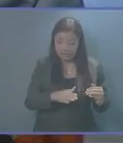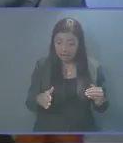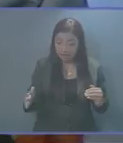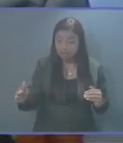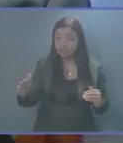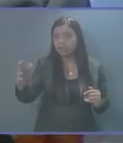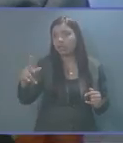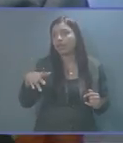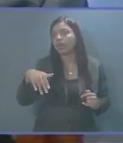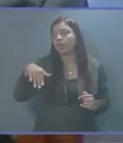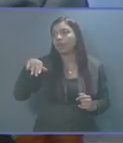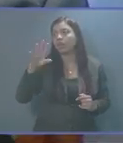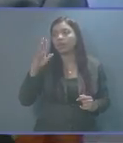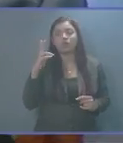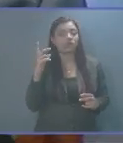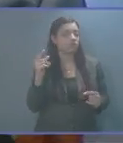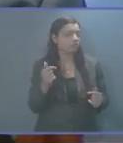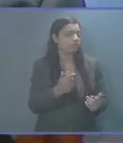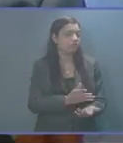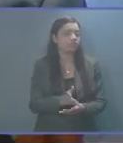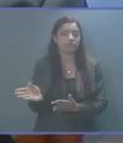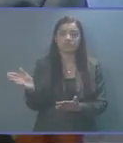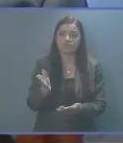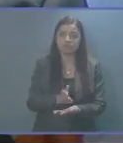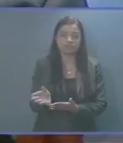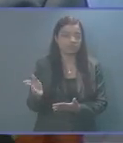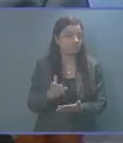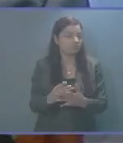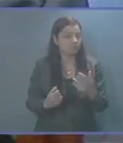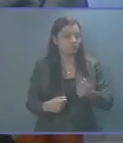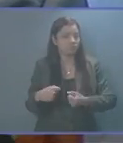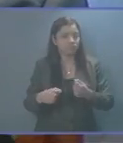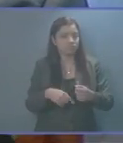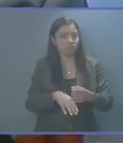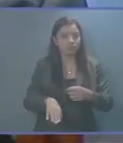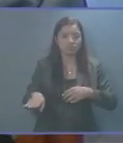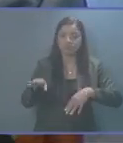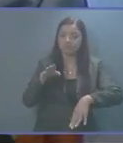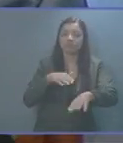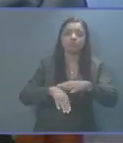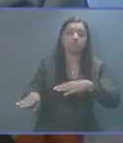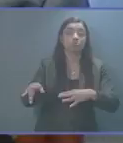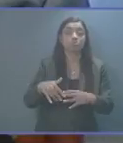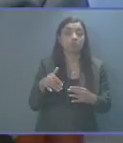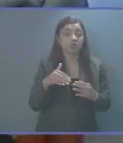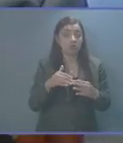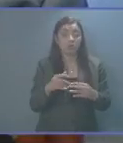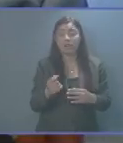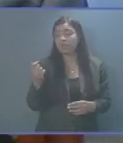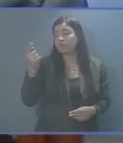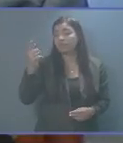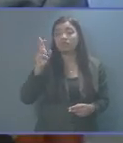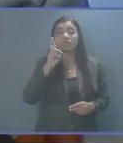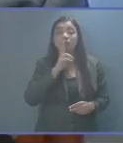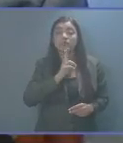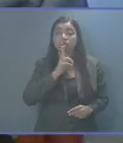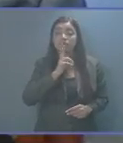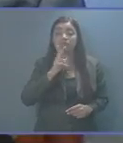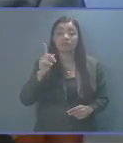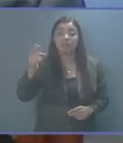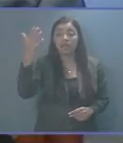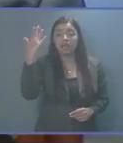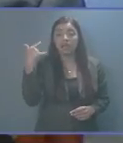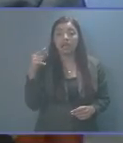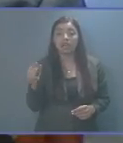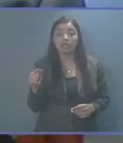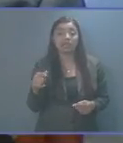calles, tendríamos más acceso de la longitudinal del norte. Lo mismo de los pueblos de Honduras, que antes